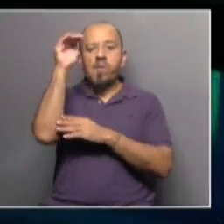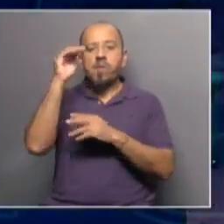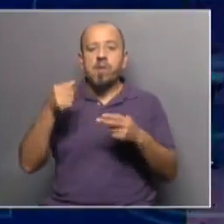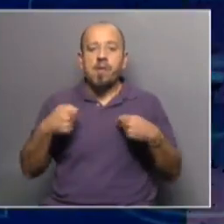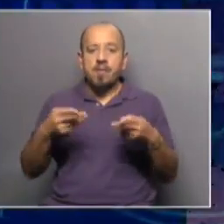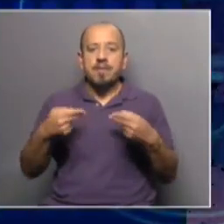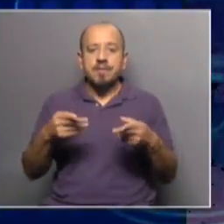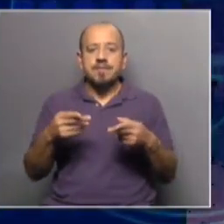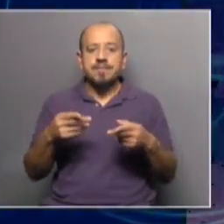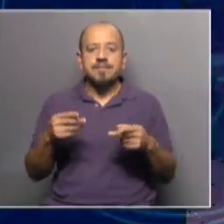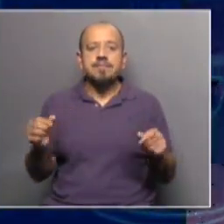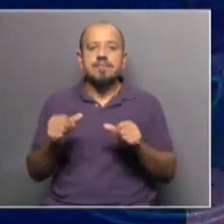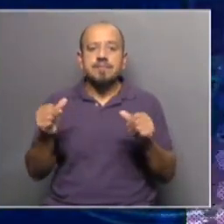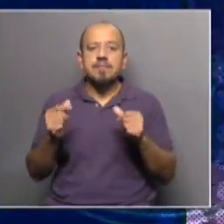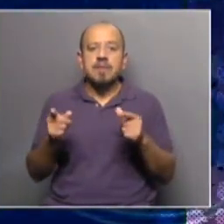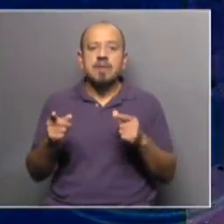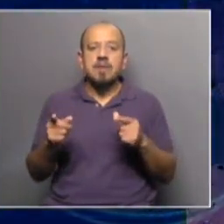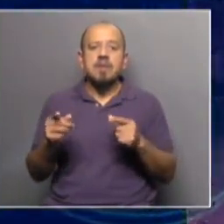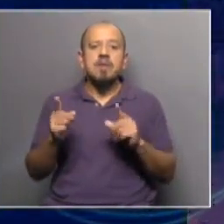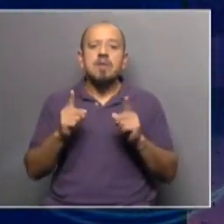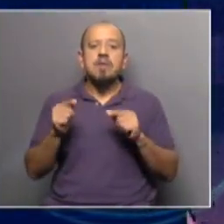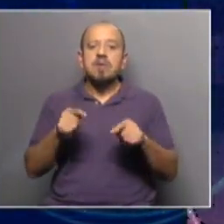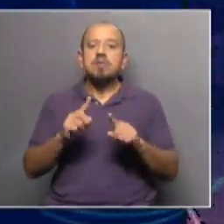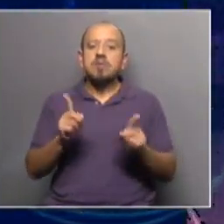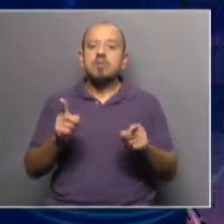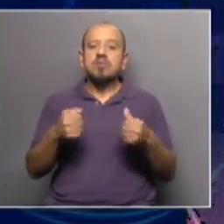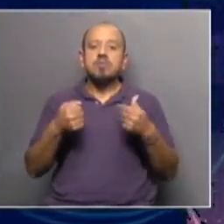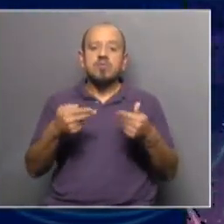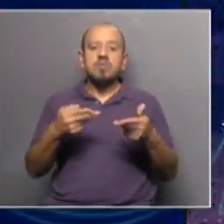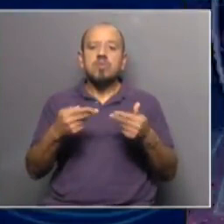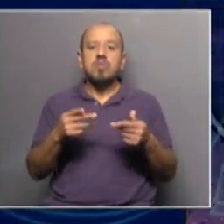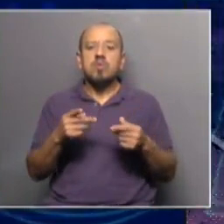fútbol, emitieron un mensaje y hubo quienes dijeron, no, eso no es fútbol. No están